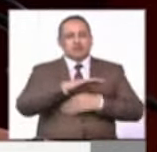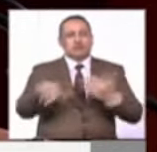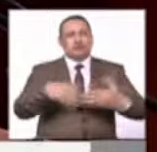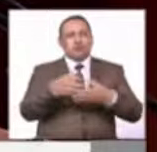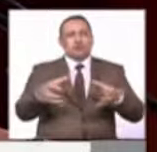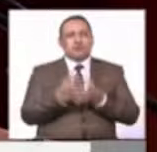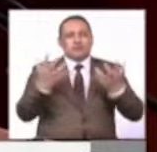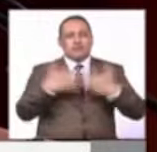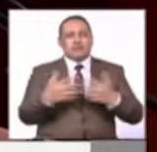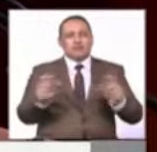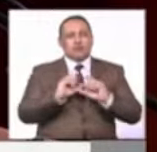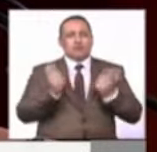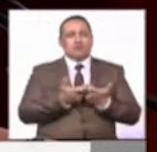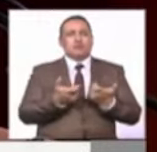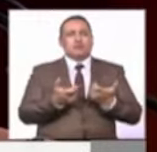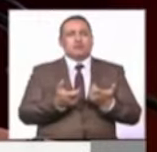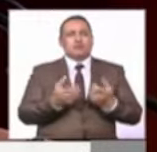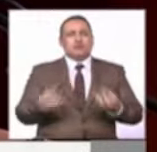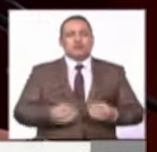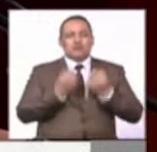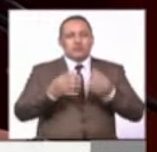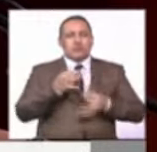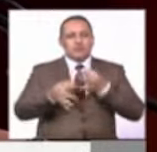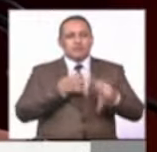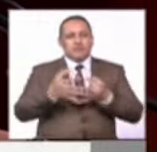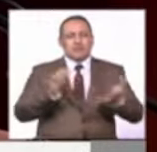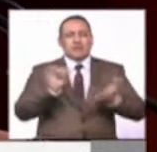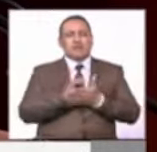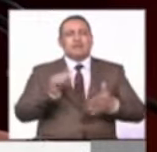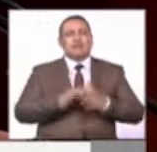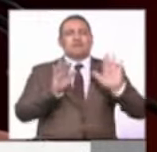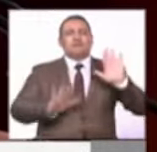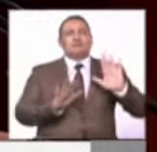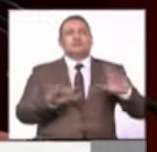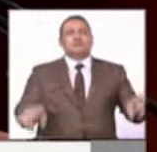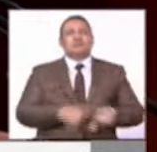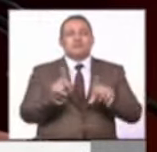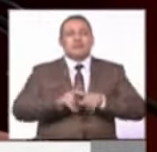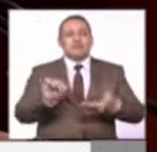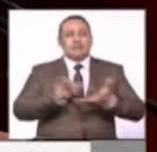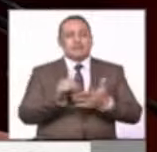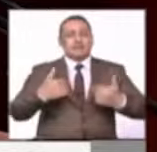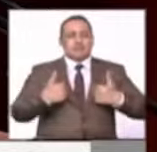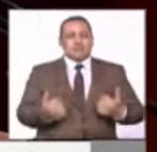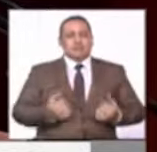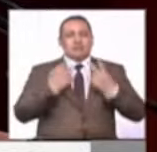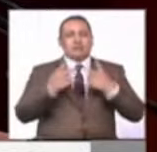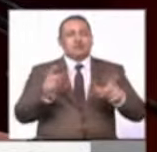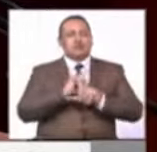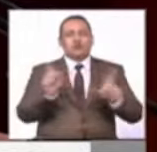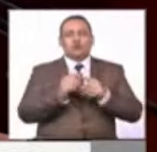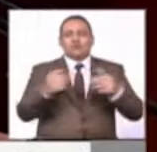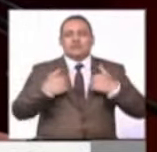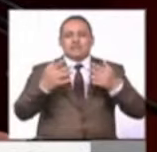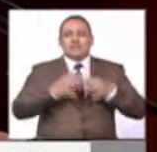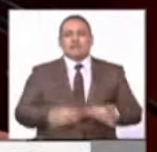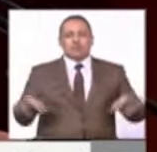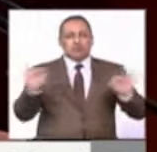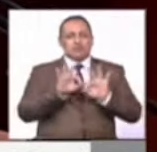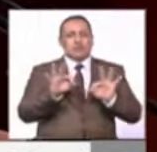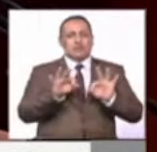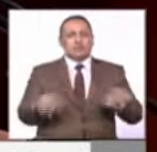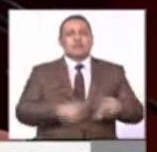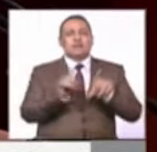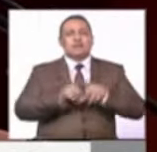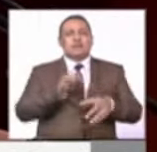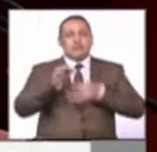integrantes de la junta agrega que la juramentación que se efectuó no tiene relevancia